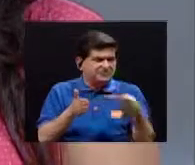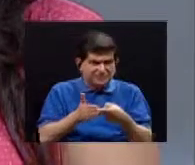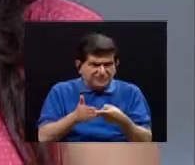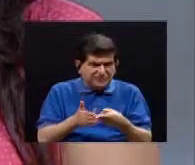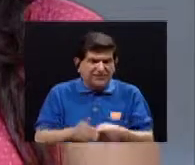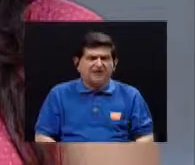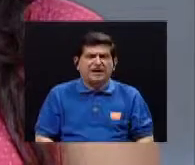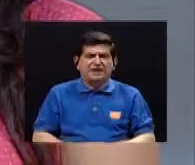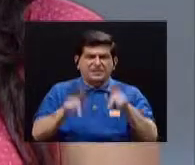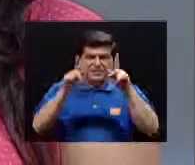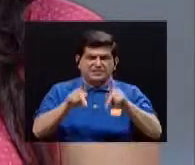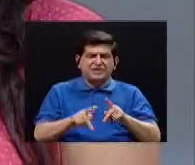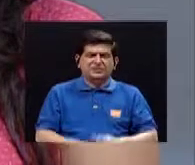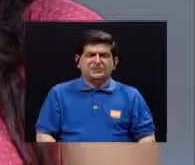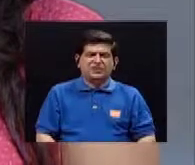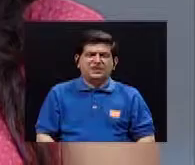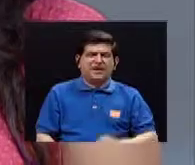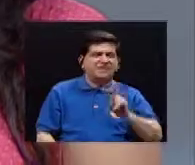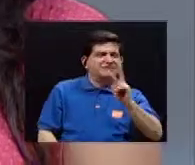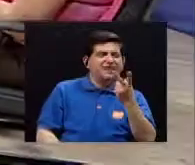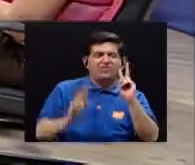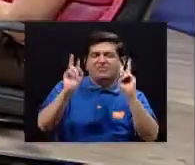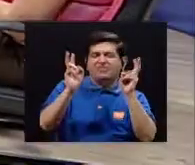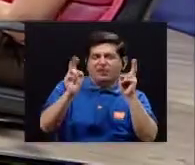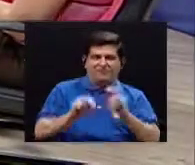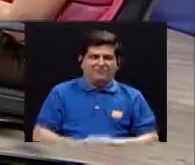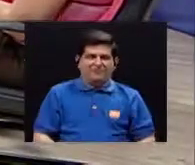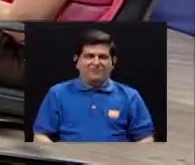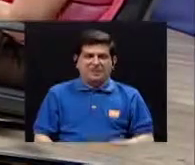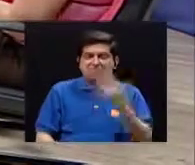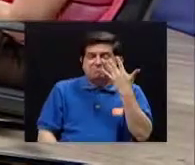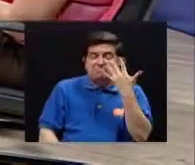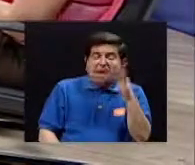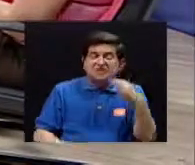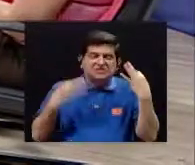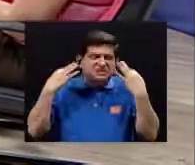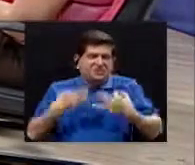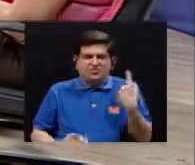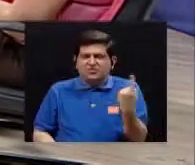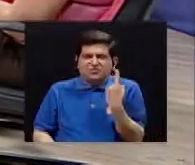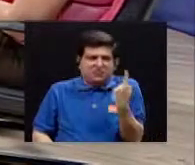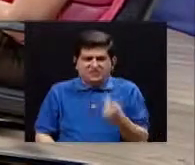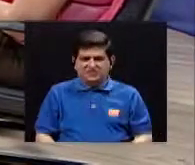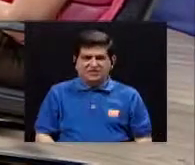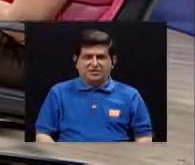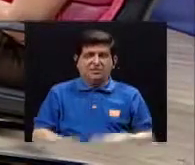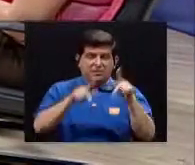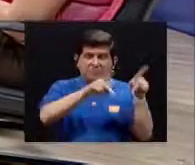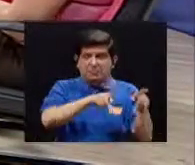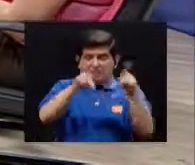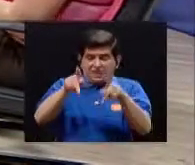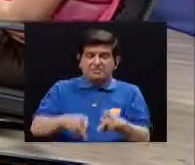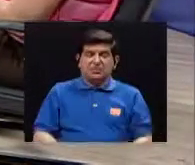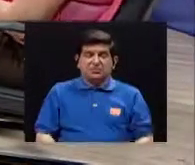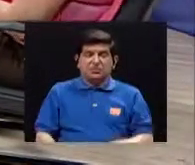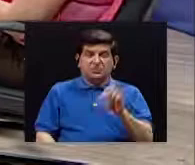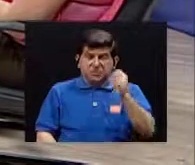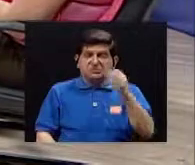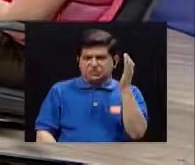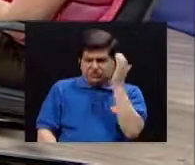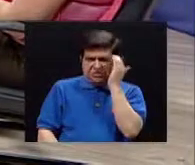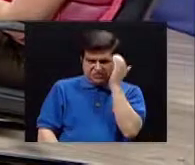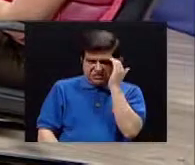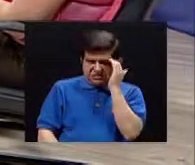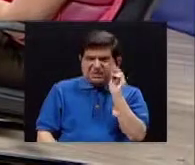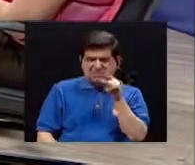un de dobles o alguien que llegara y se pareciera físicamente solo para que la gente que sí